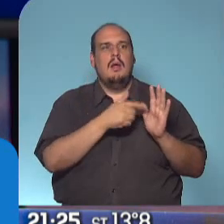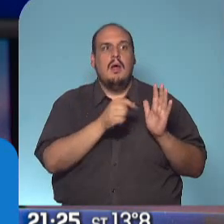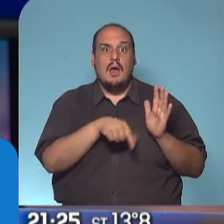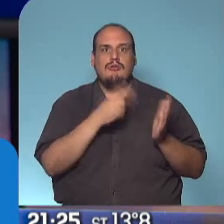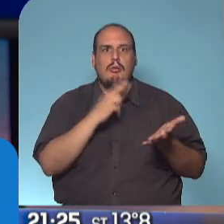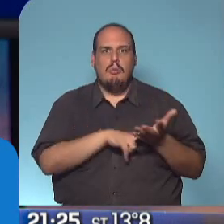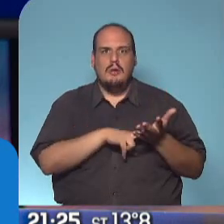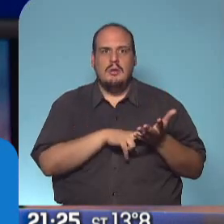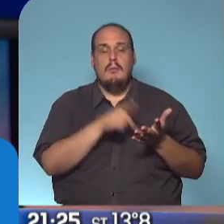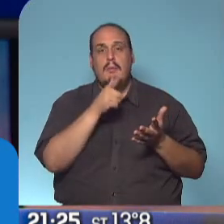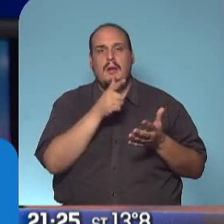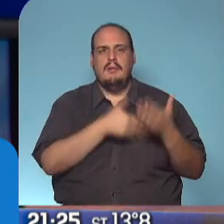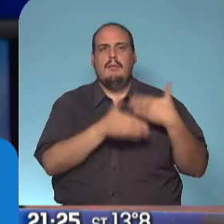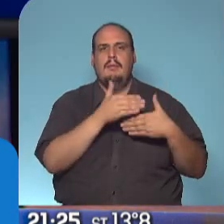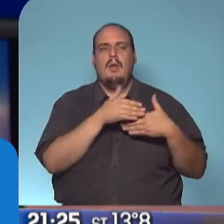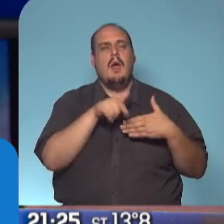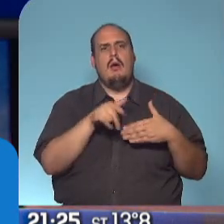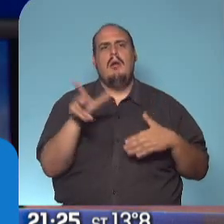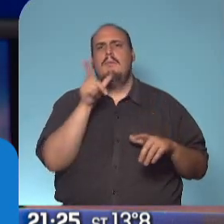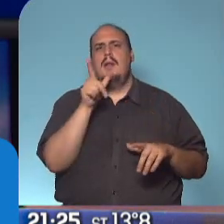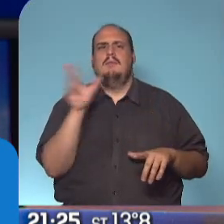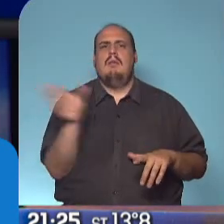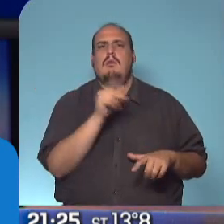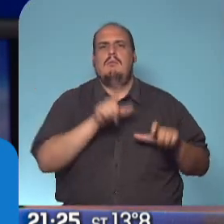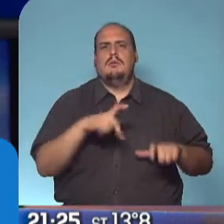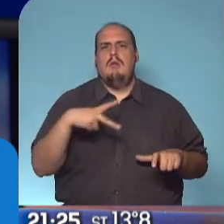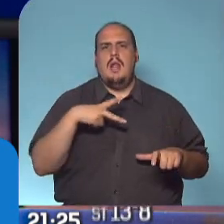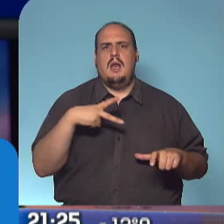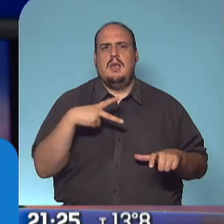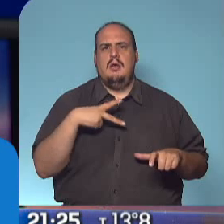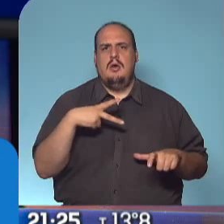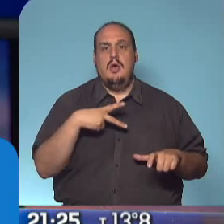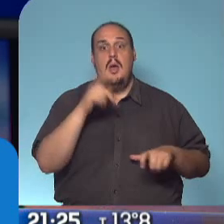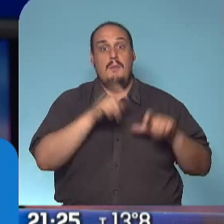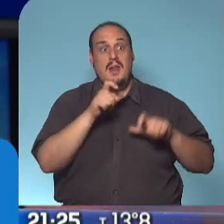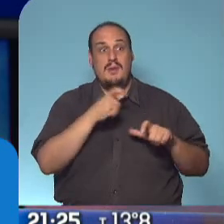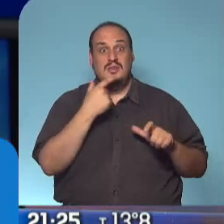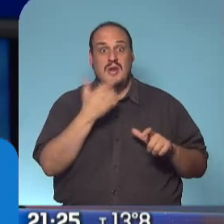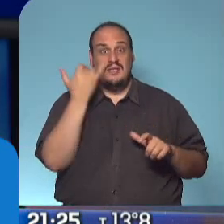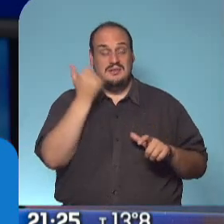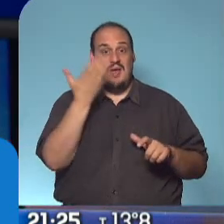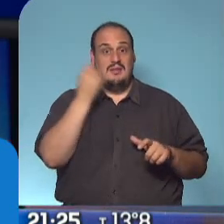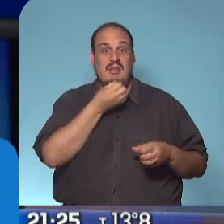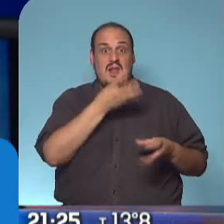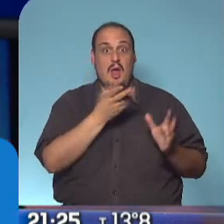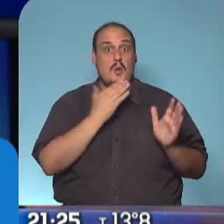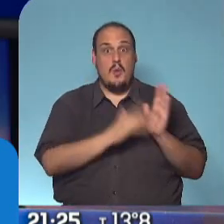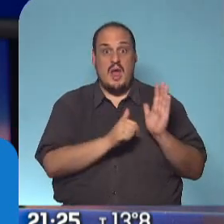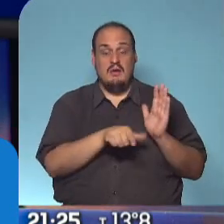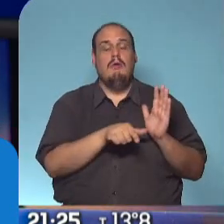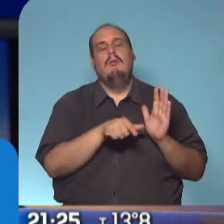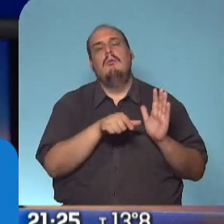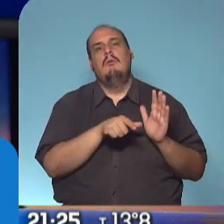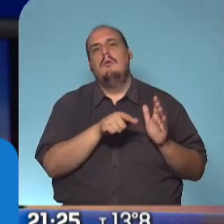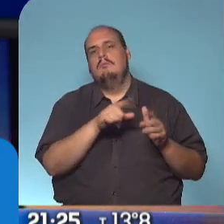esto y ahora no sería tan así, sería para las grandes fortunas, pero dejaría exentos a quienes participaron del blanqueo. Bueno, esa es una de las dudas que